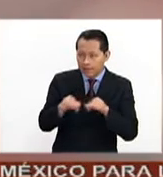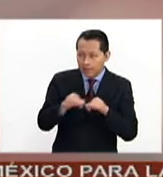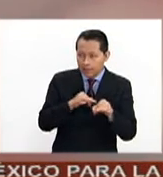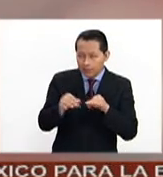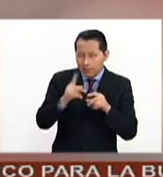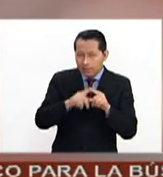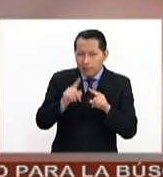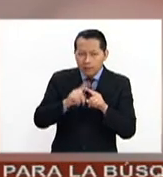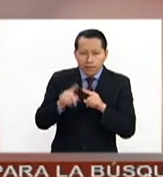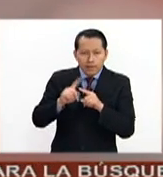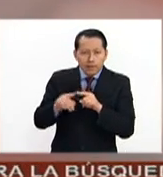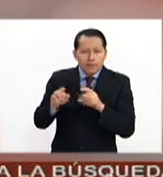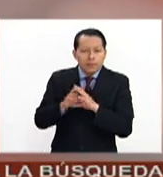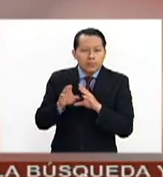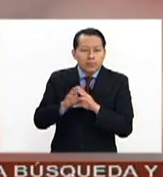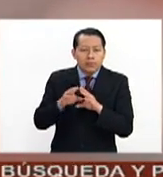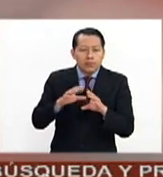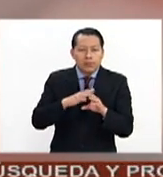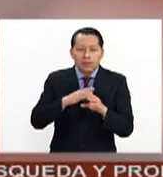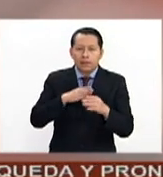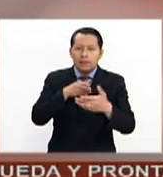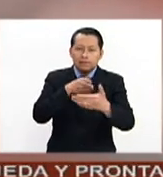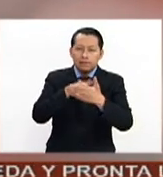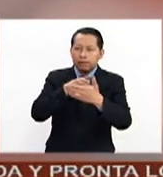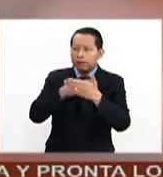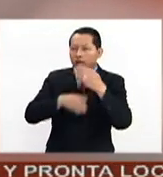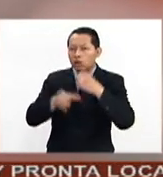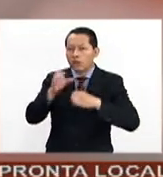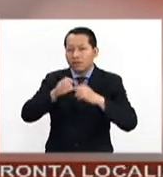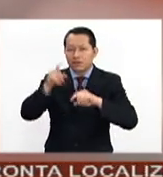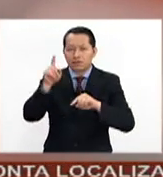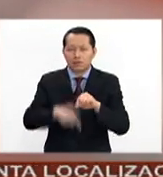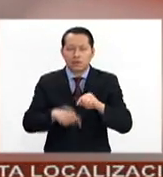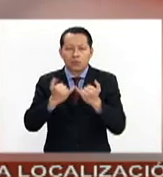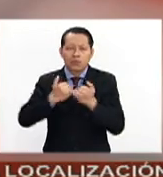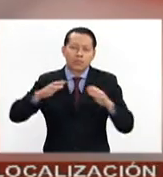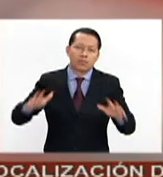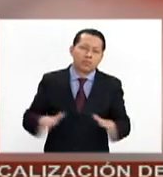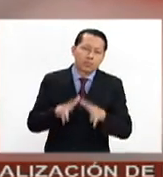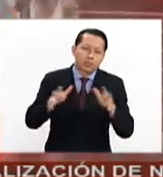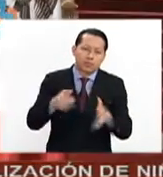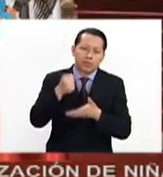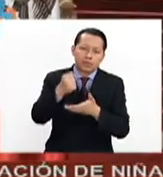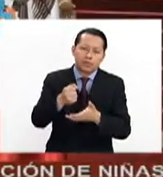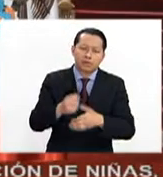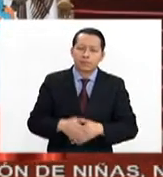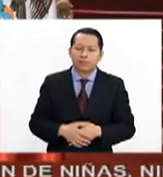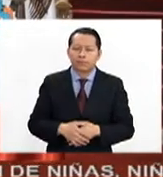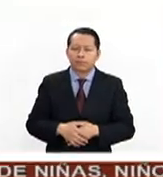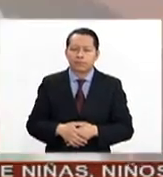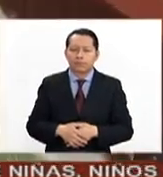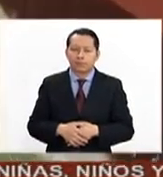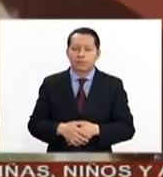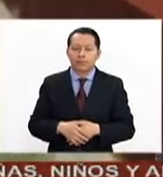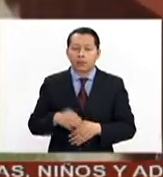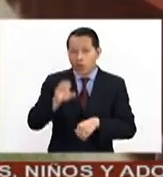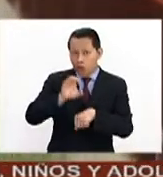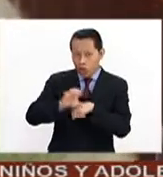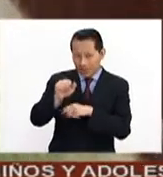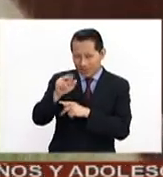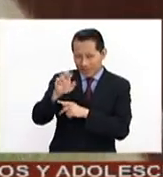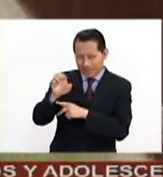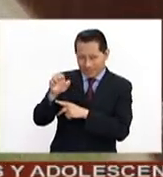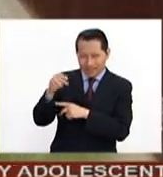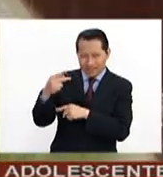bilateral, eliminando obstáculos al comercio, promoviendo la inversión. La canciller colombiana María